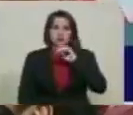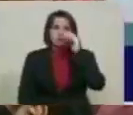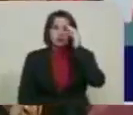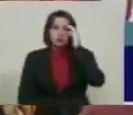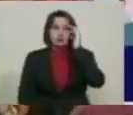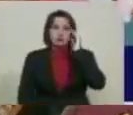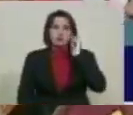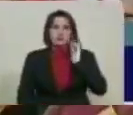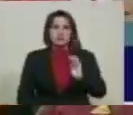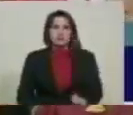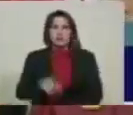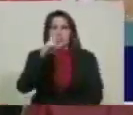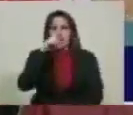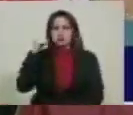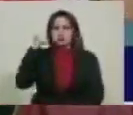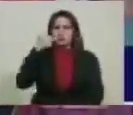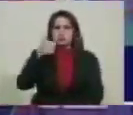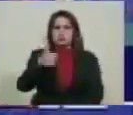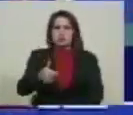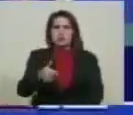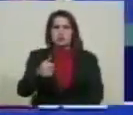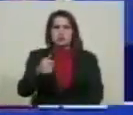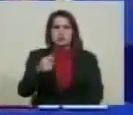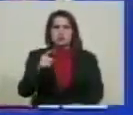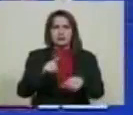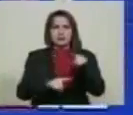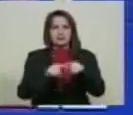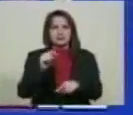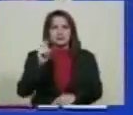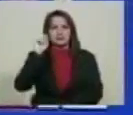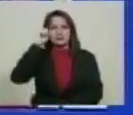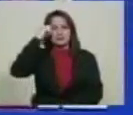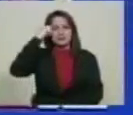Hace unos años, yo lo recordaba ayer,